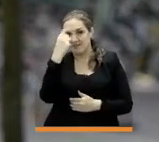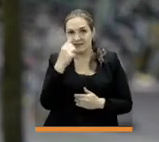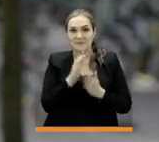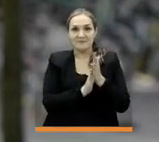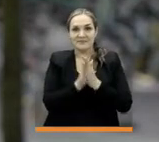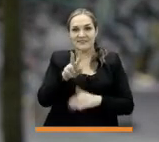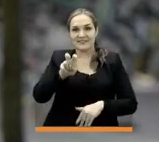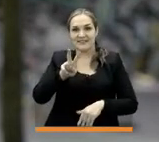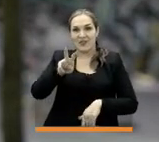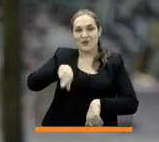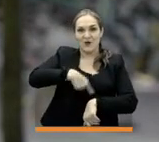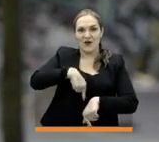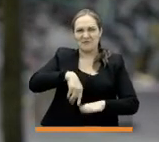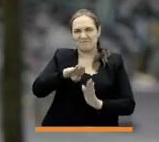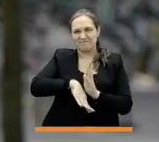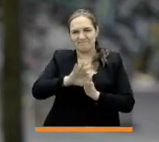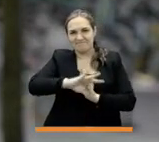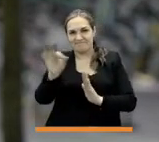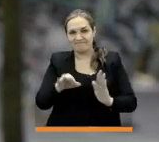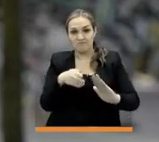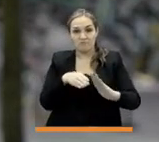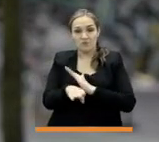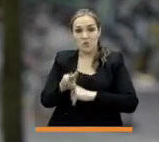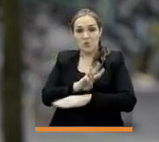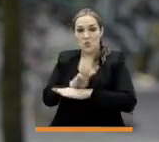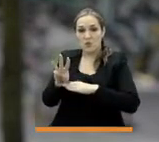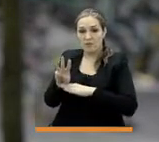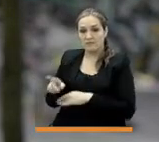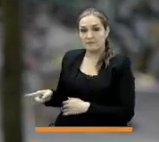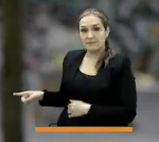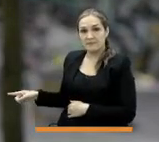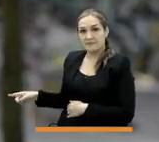horas de descuentos. Ingresa ya a